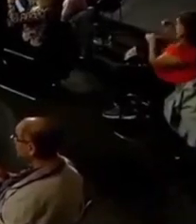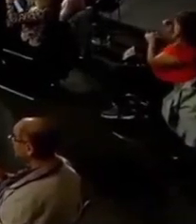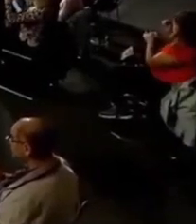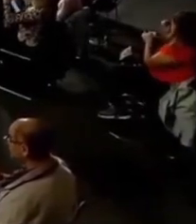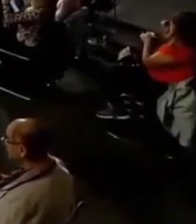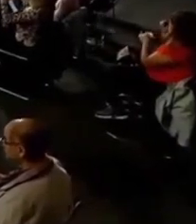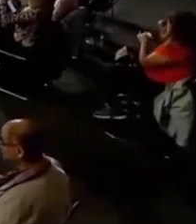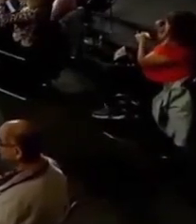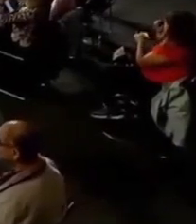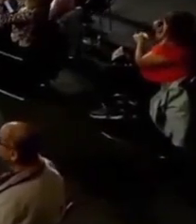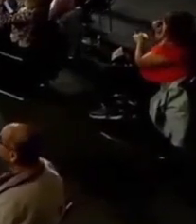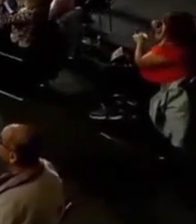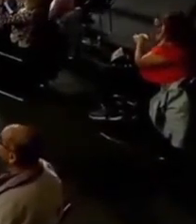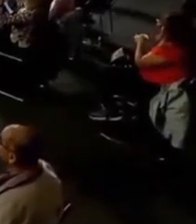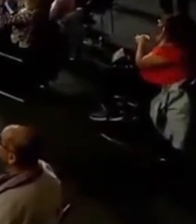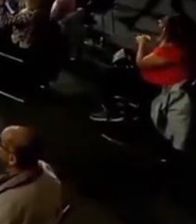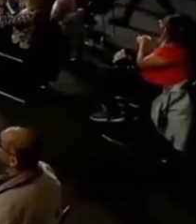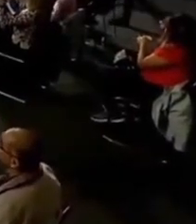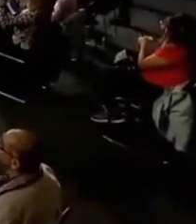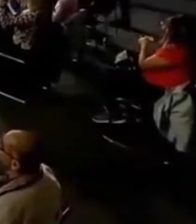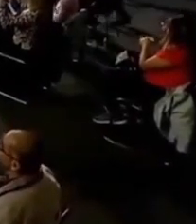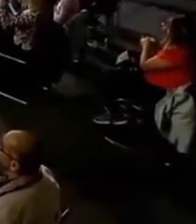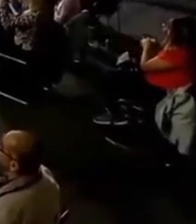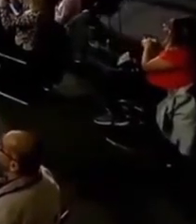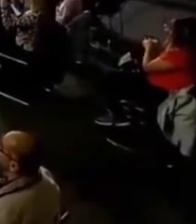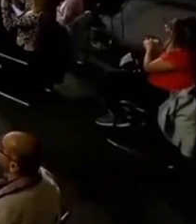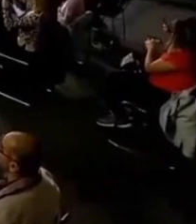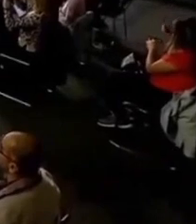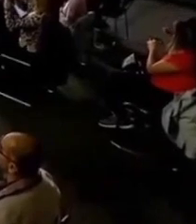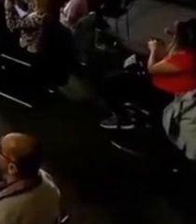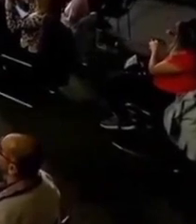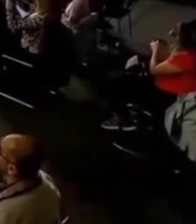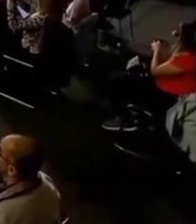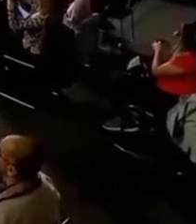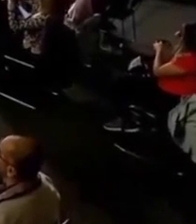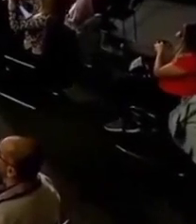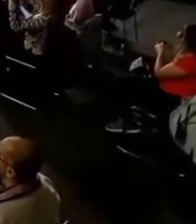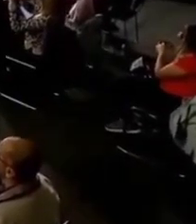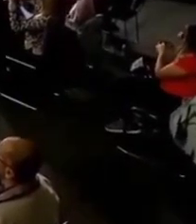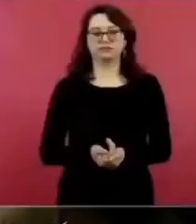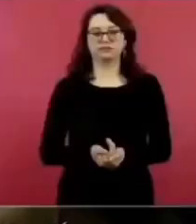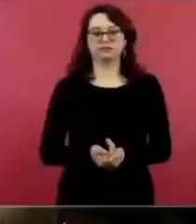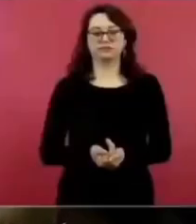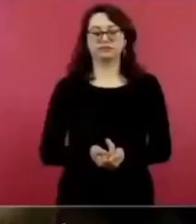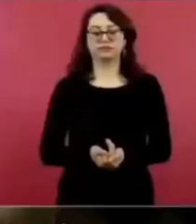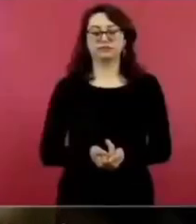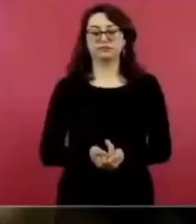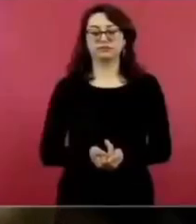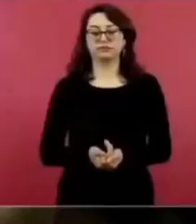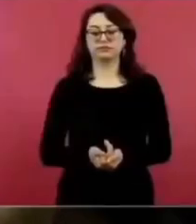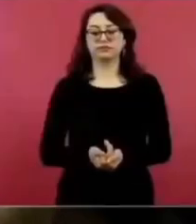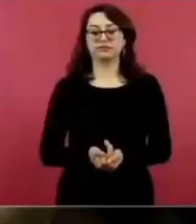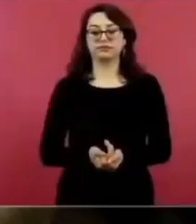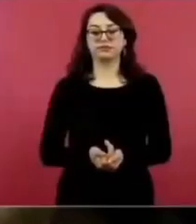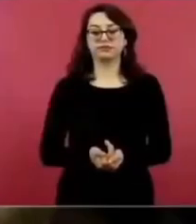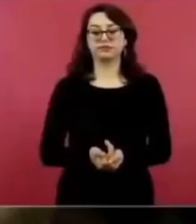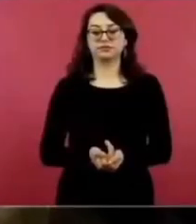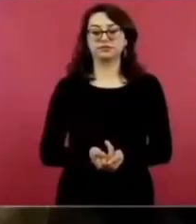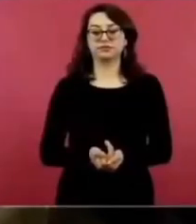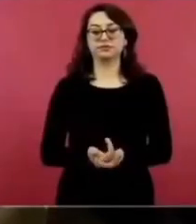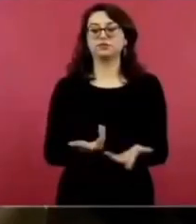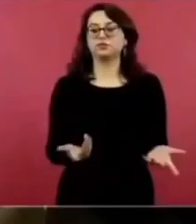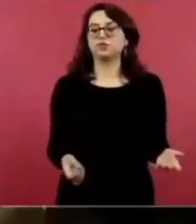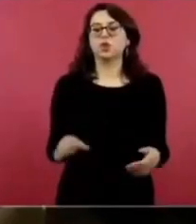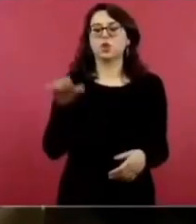Muy bien, vamos a dedicar este día a